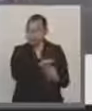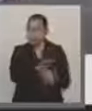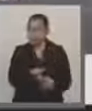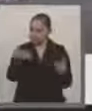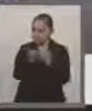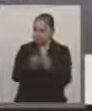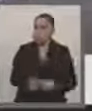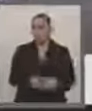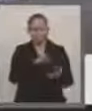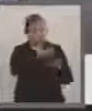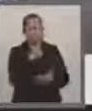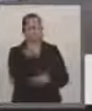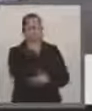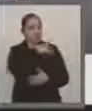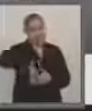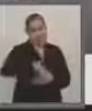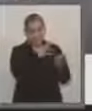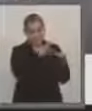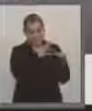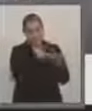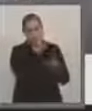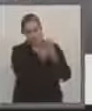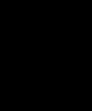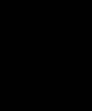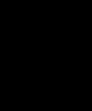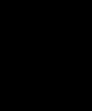bien, diputado. Sus expresiones se registrarán en el diario de los debates.